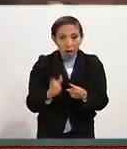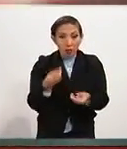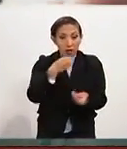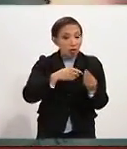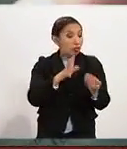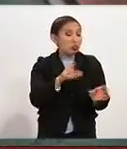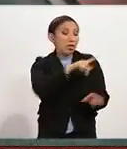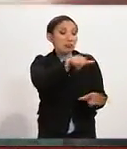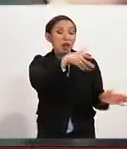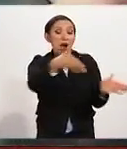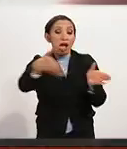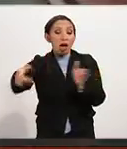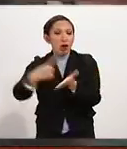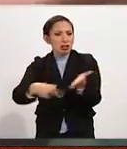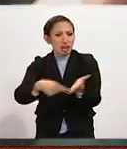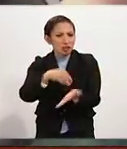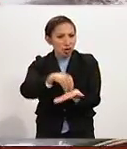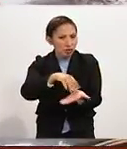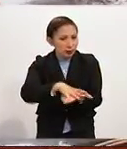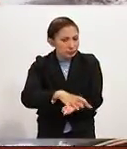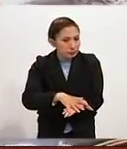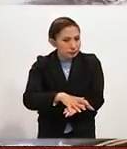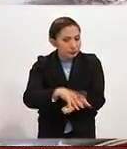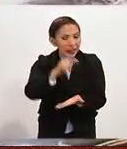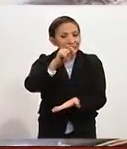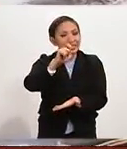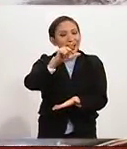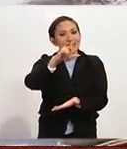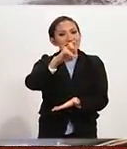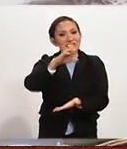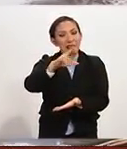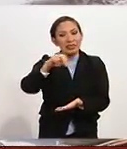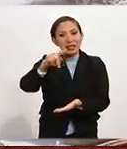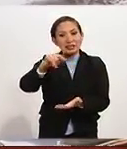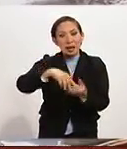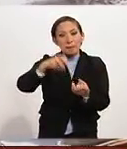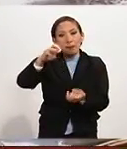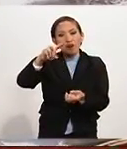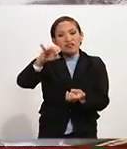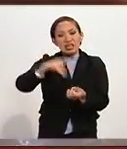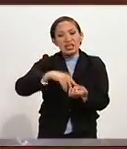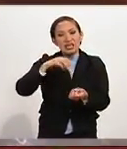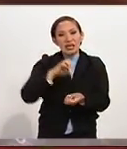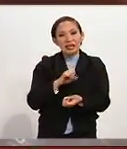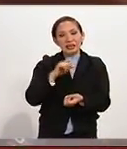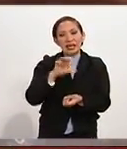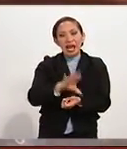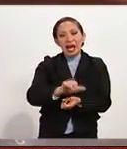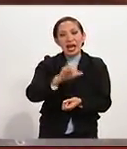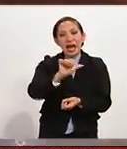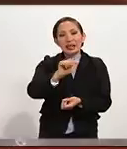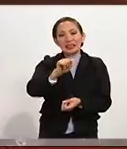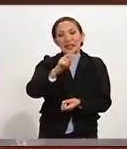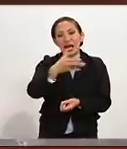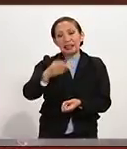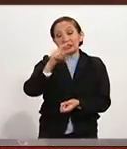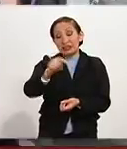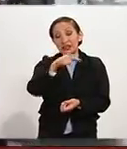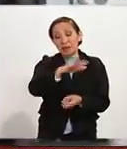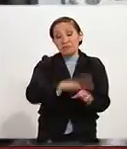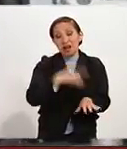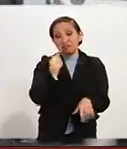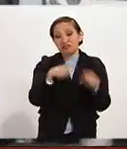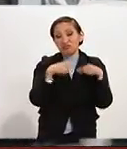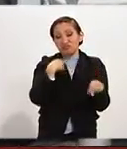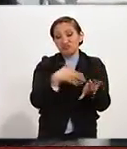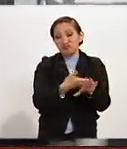reembolso o cancelación de contratos. Telcel, Nextel, Movistar, Usacell y AT&T son las empresas con